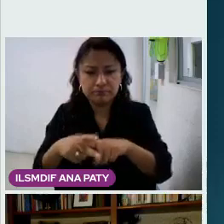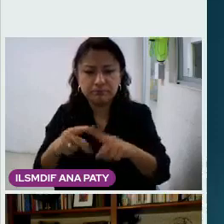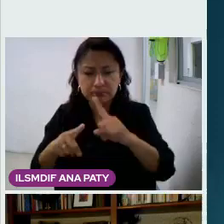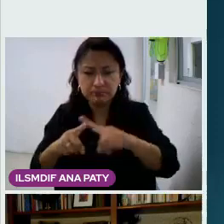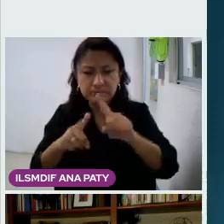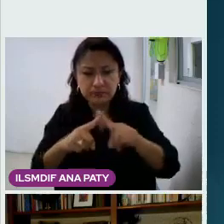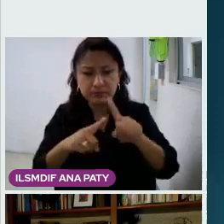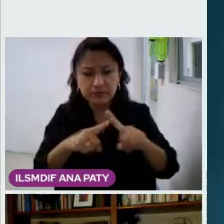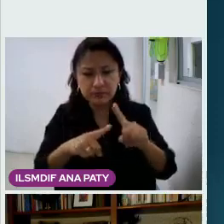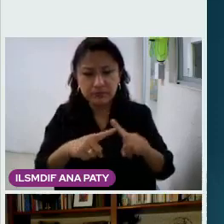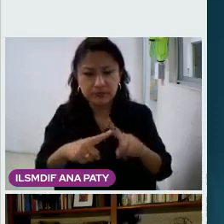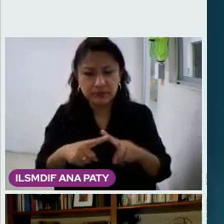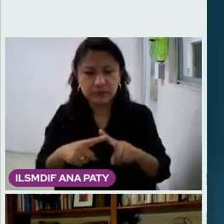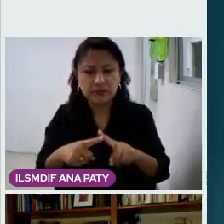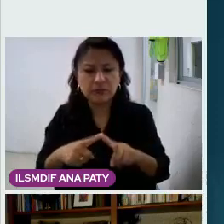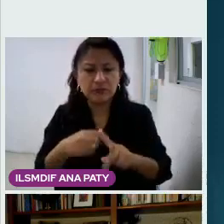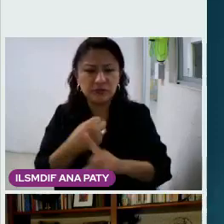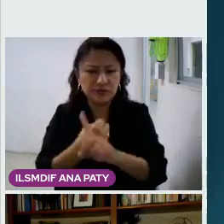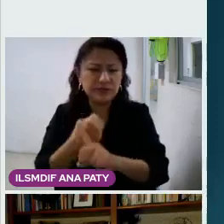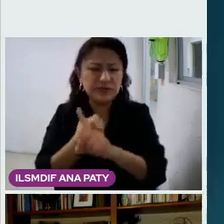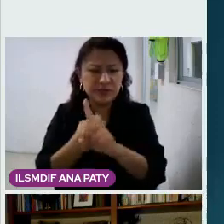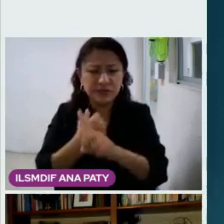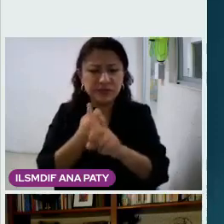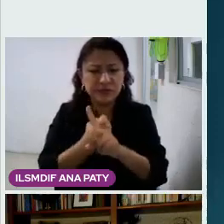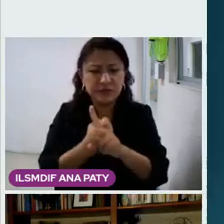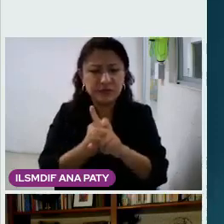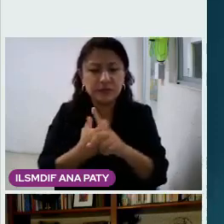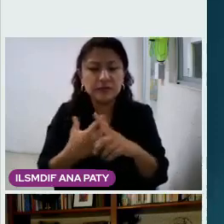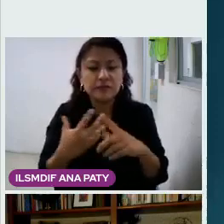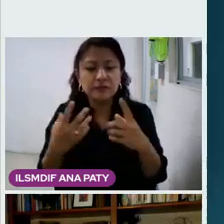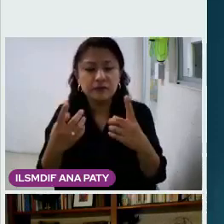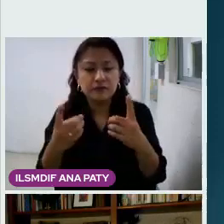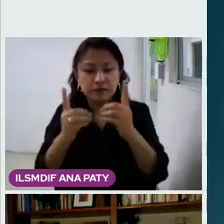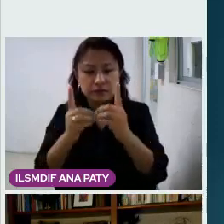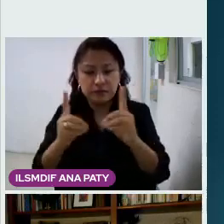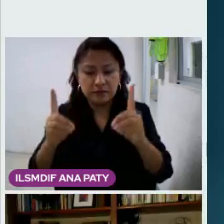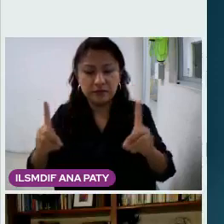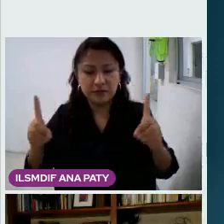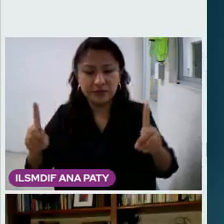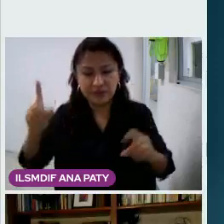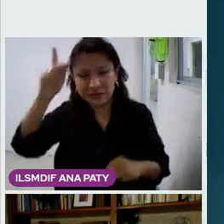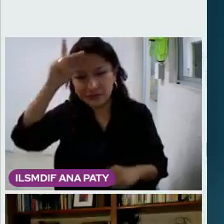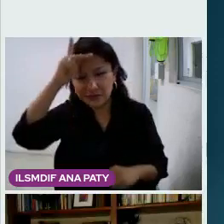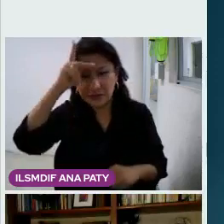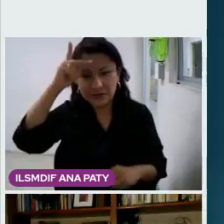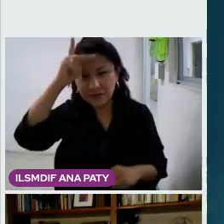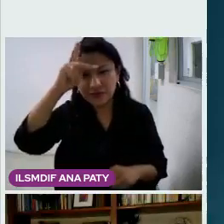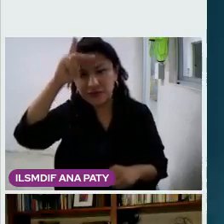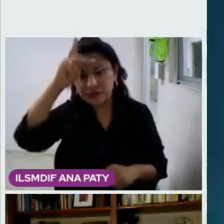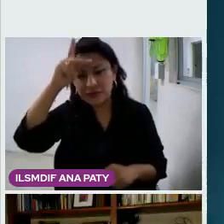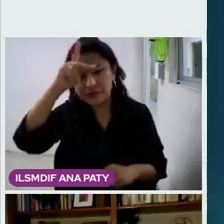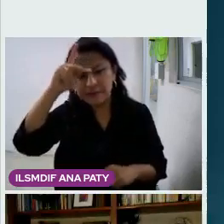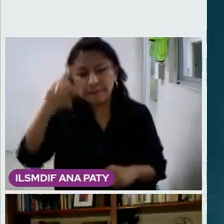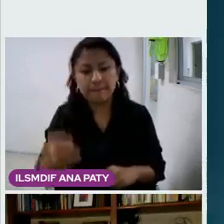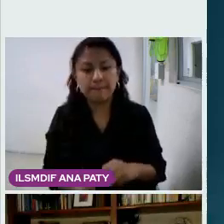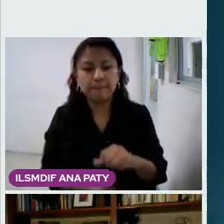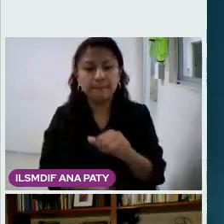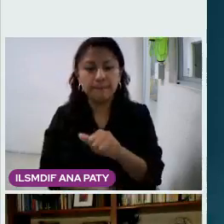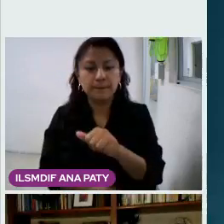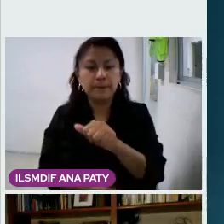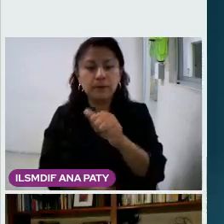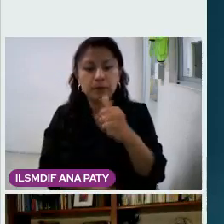más para reflexionar qué importante es esto de la comida y que va mucho más allá, lo vamos a